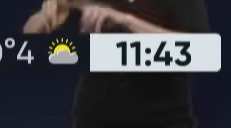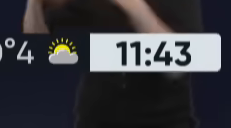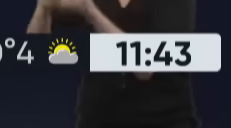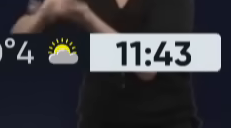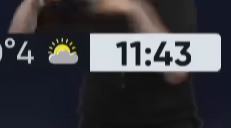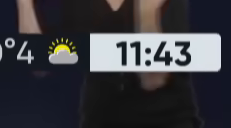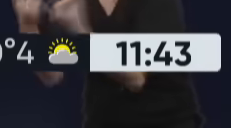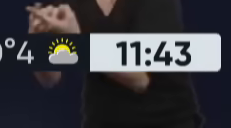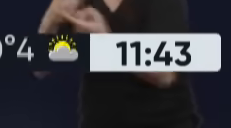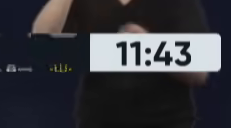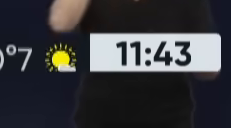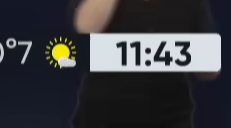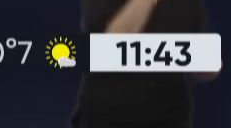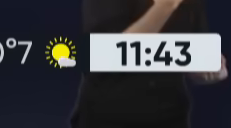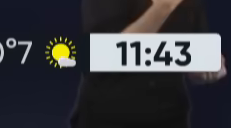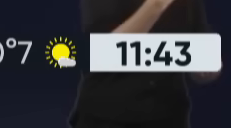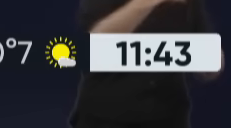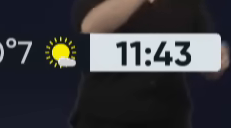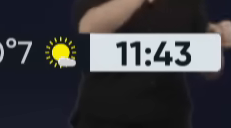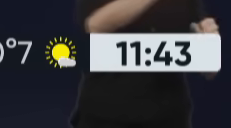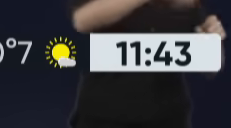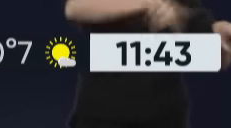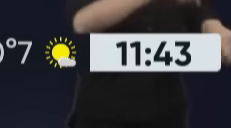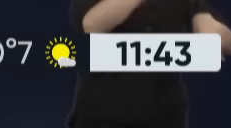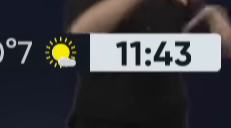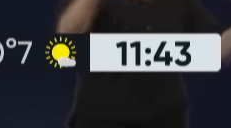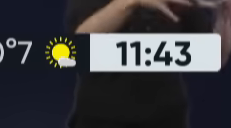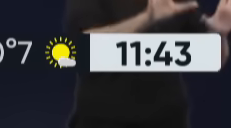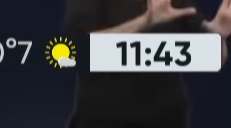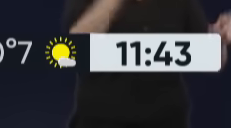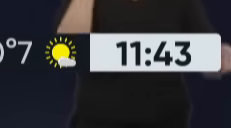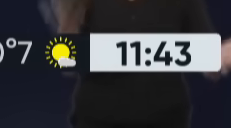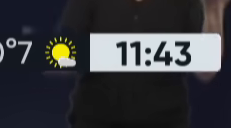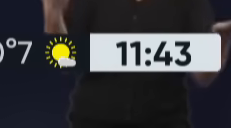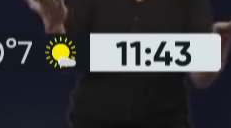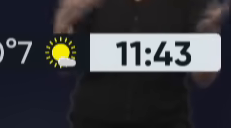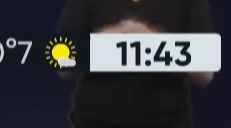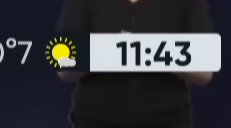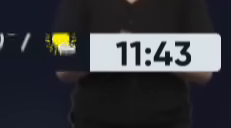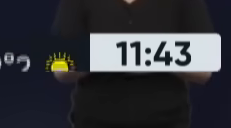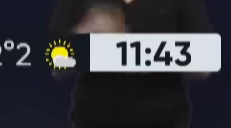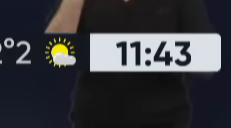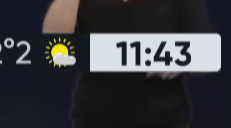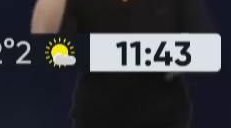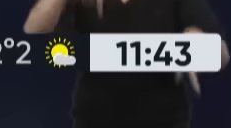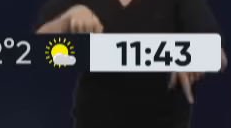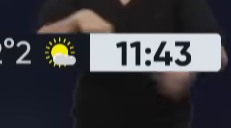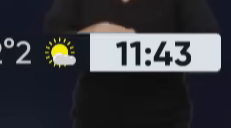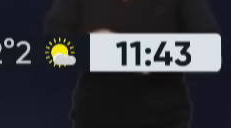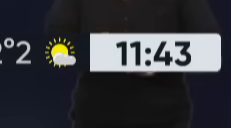el 75% de la planta es personal médico. Bueno, fíjate que acá lo que se da es,